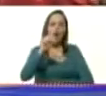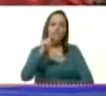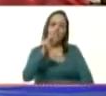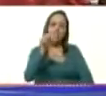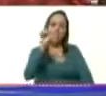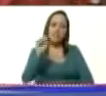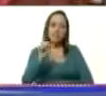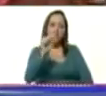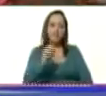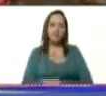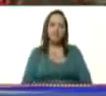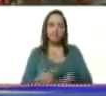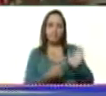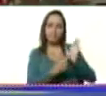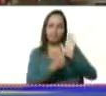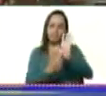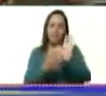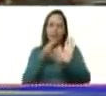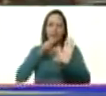Mira qué revista tan bella, ¿ves?